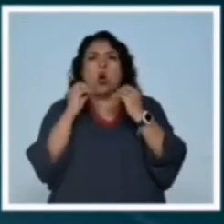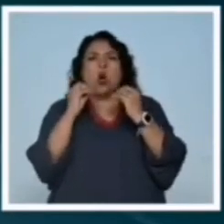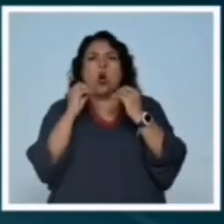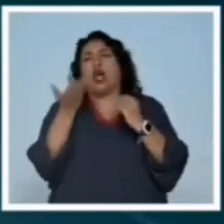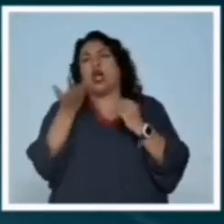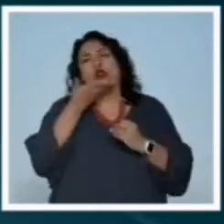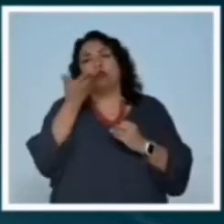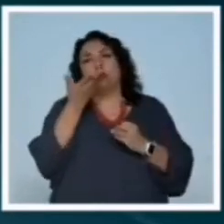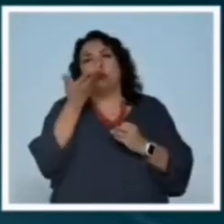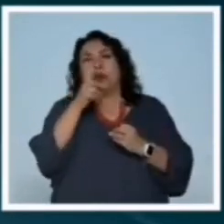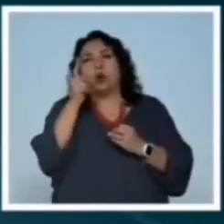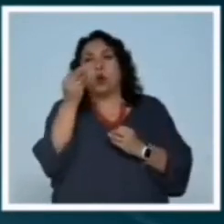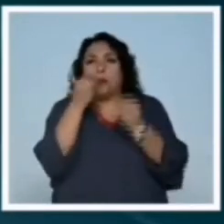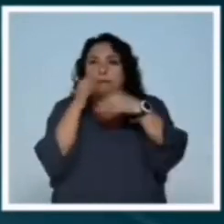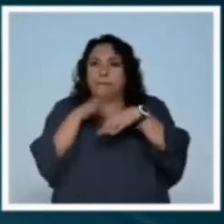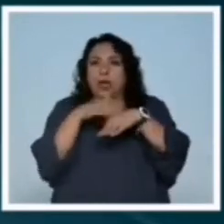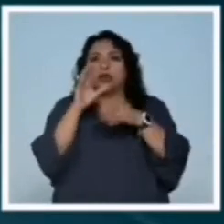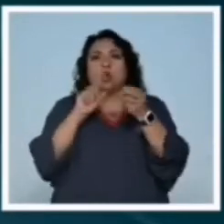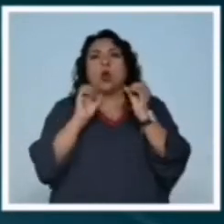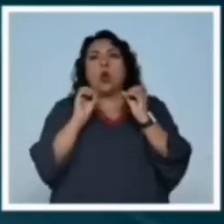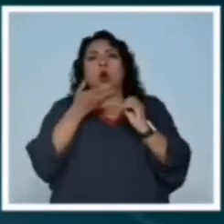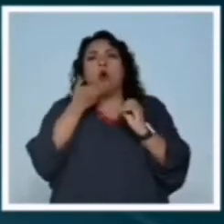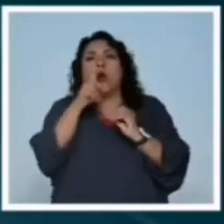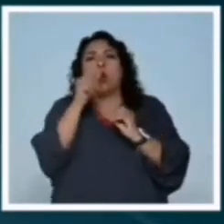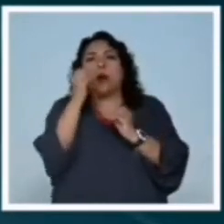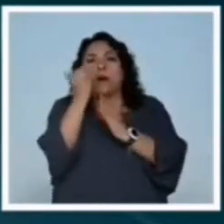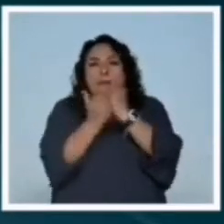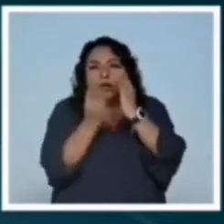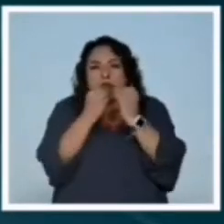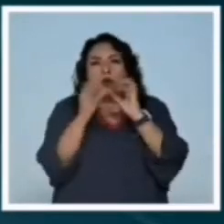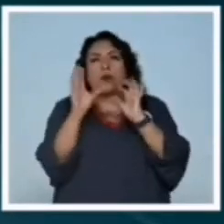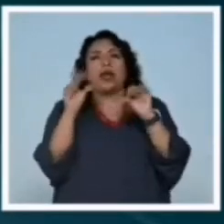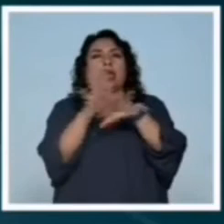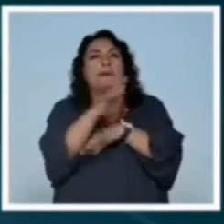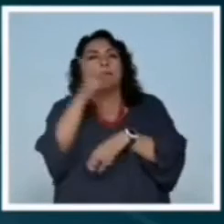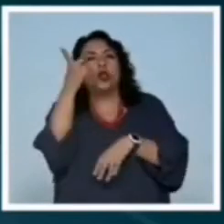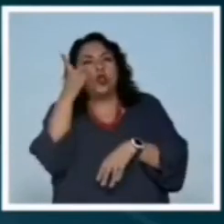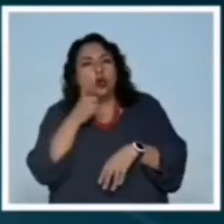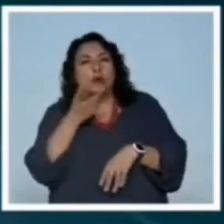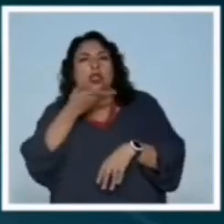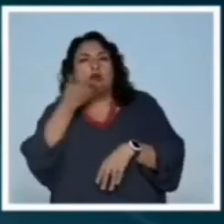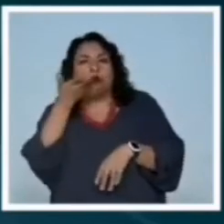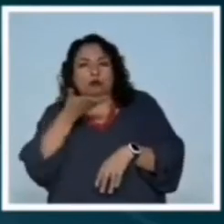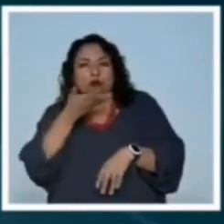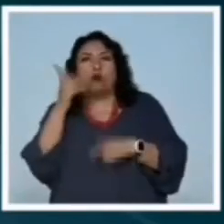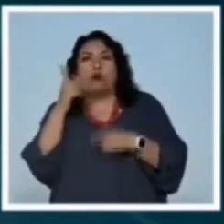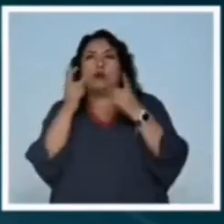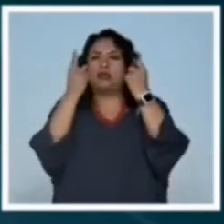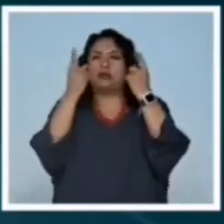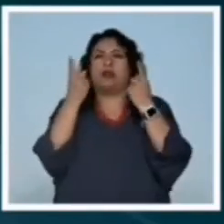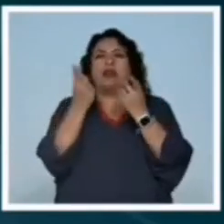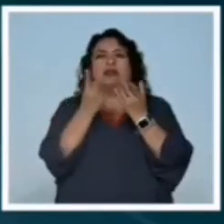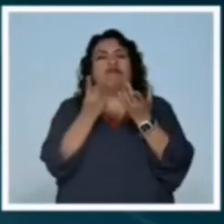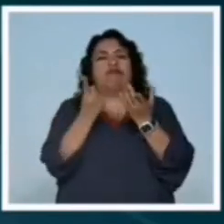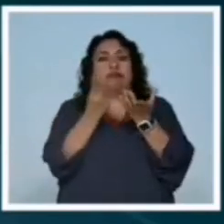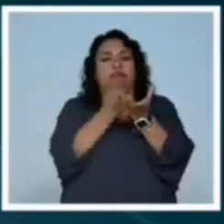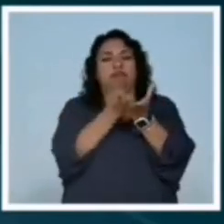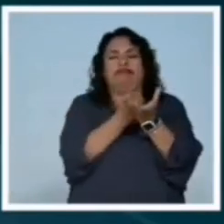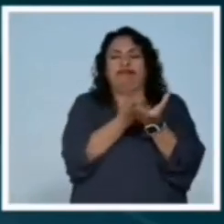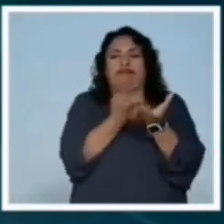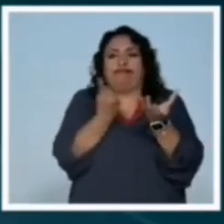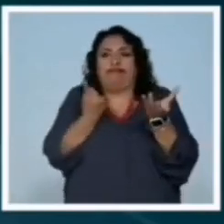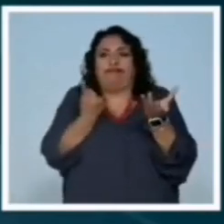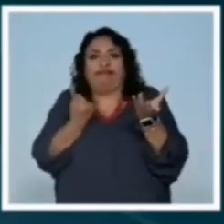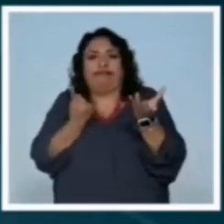habitual cambios en los horarios e irme a dormir despertar aislarme a lo mejor de